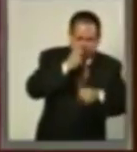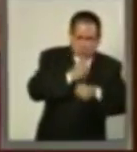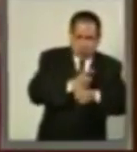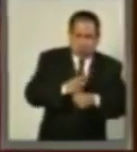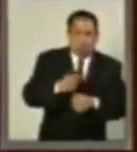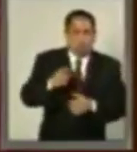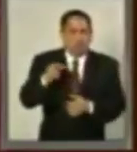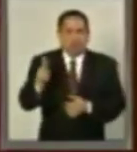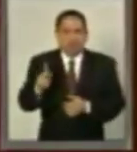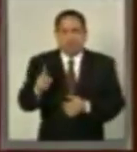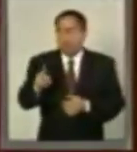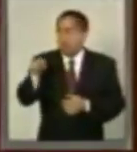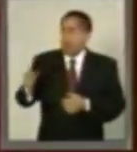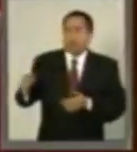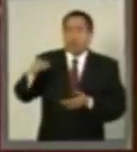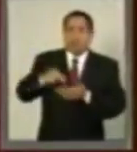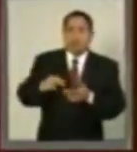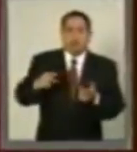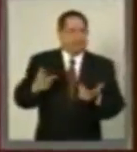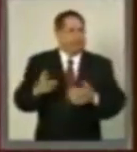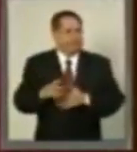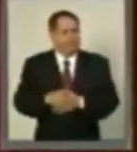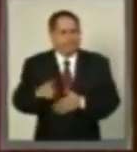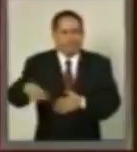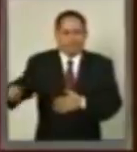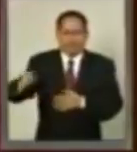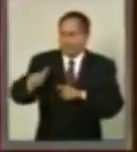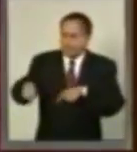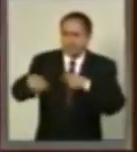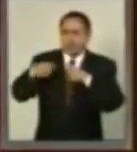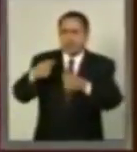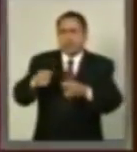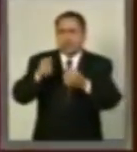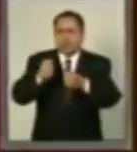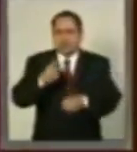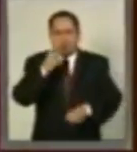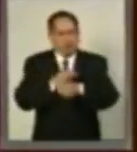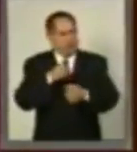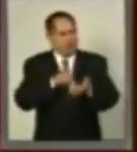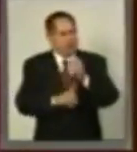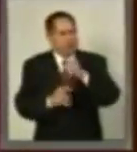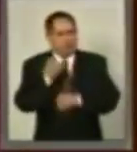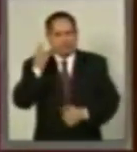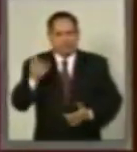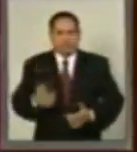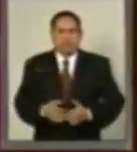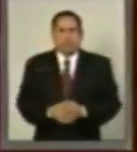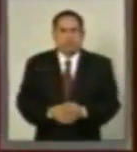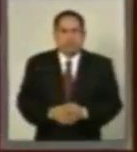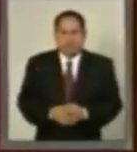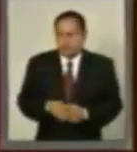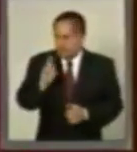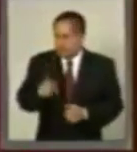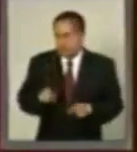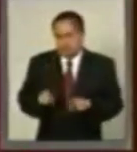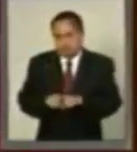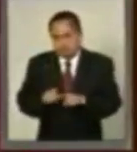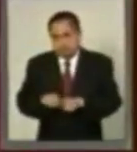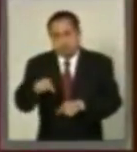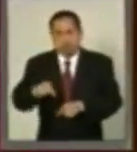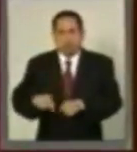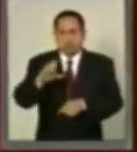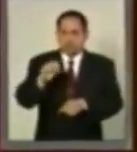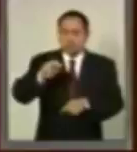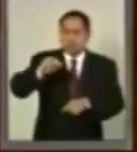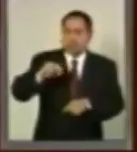pero contradictoriamente no pueden garantizarse su propia seguridad. De igual manera, en el seno de la CONAGO,